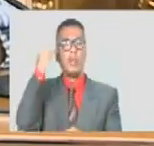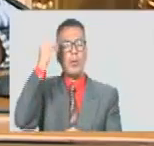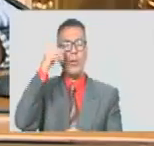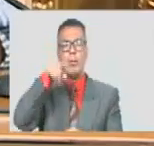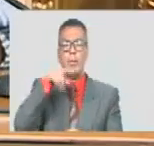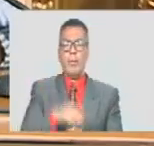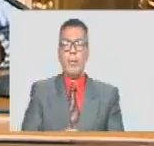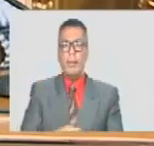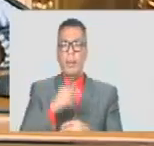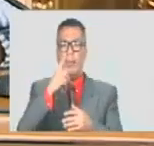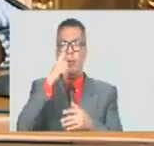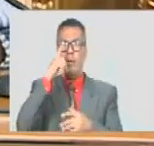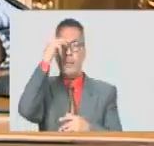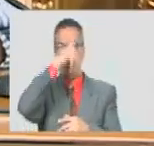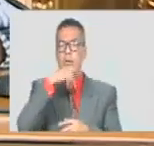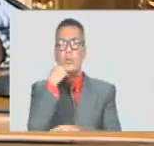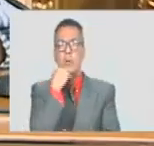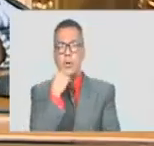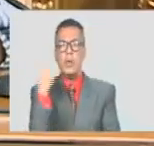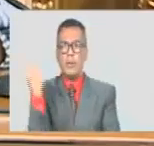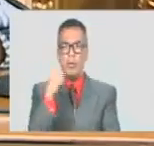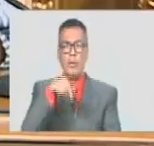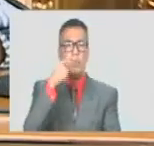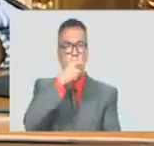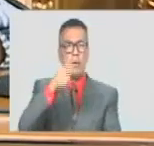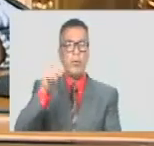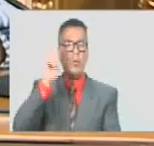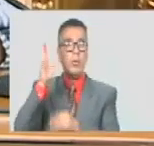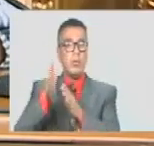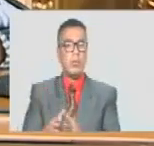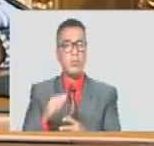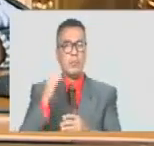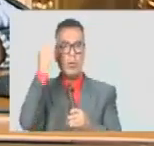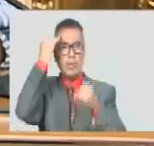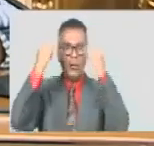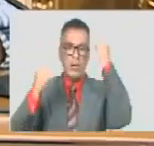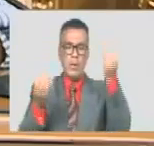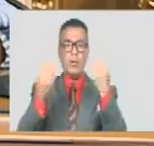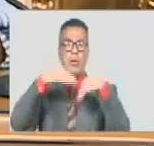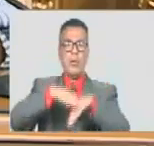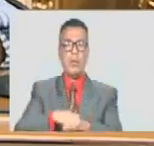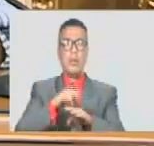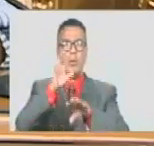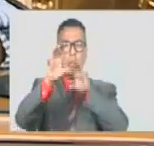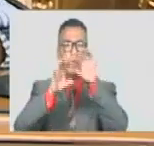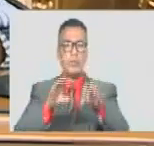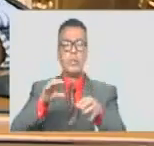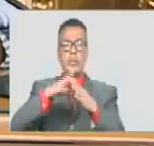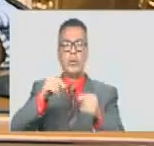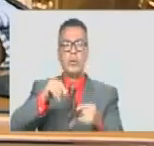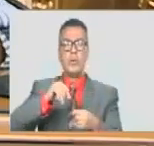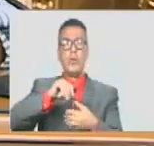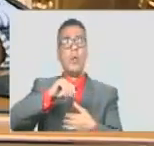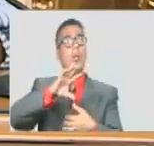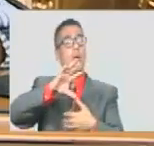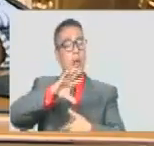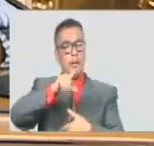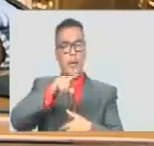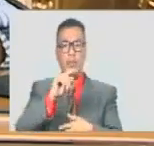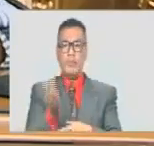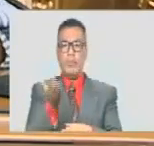Considerando que Francisco de Miranda legó al pueblo venezolano el ideario integracionista de las naciones de América como